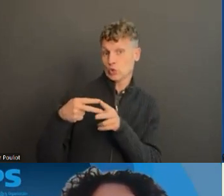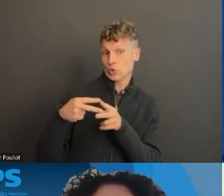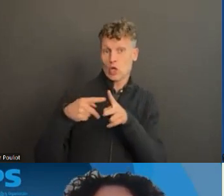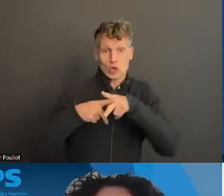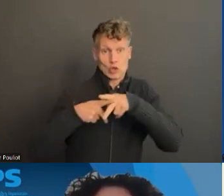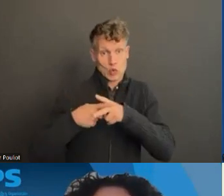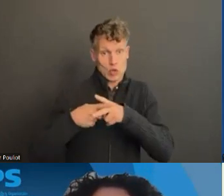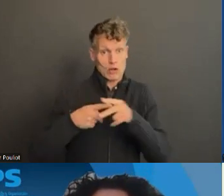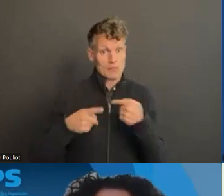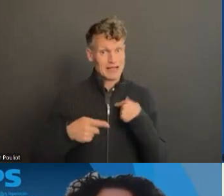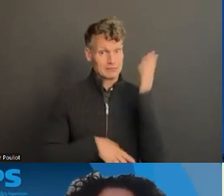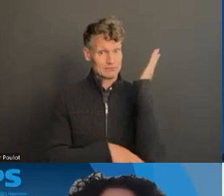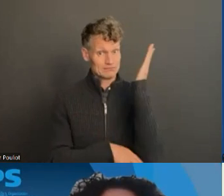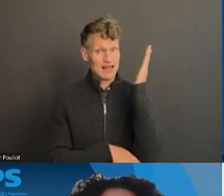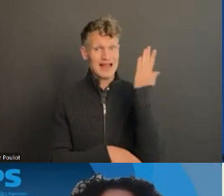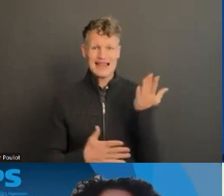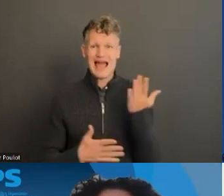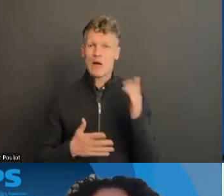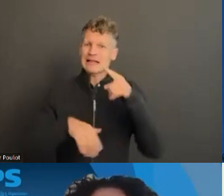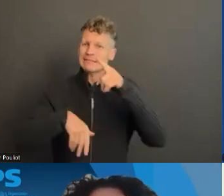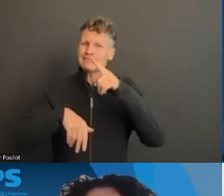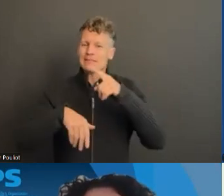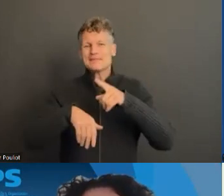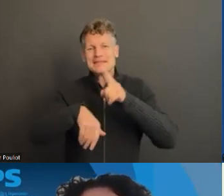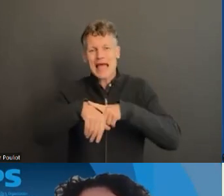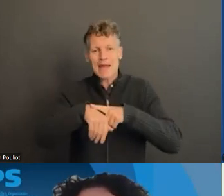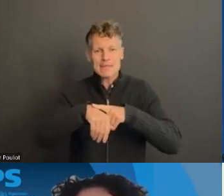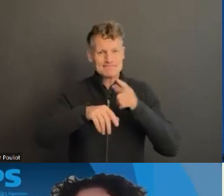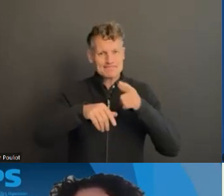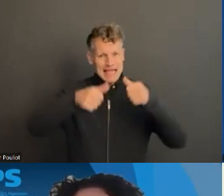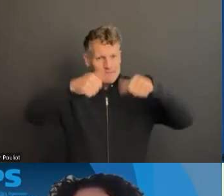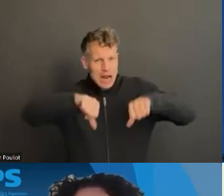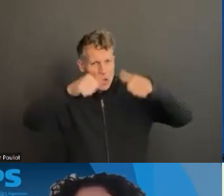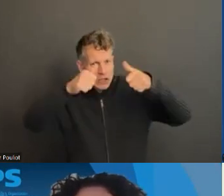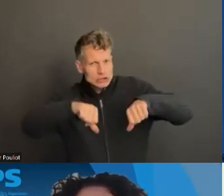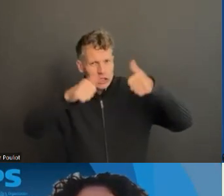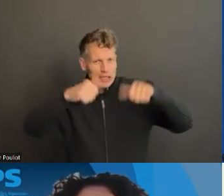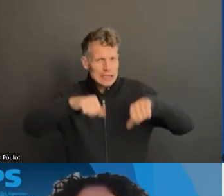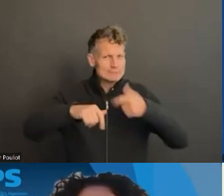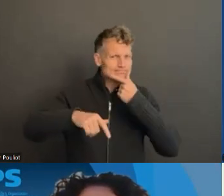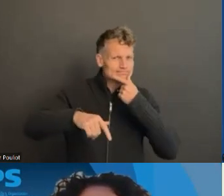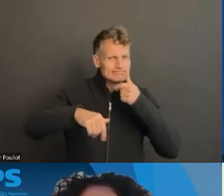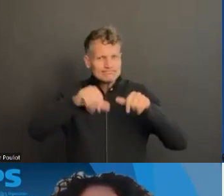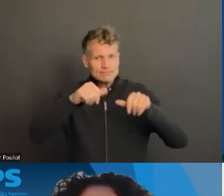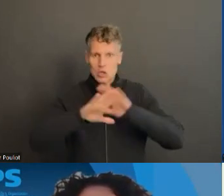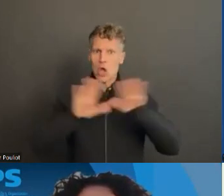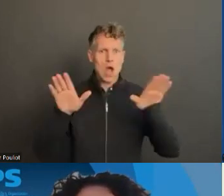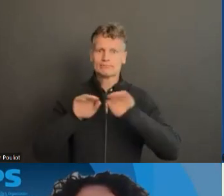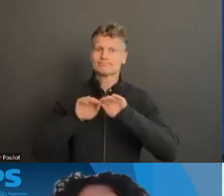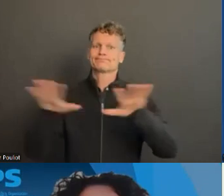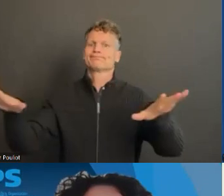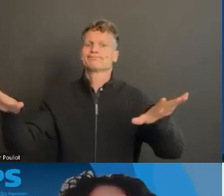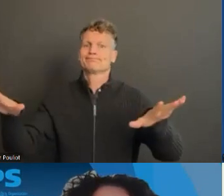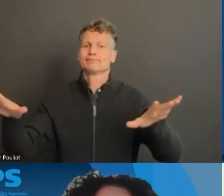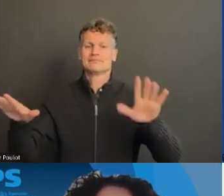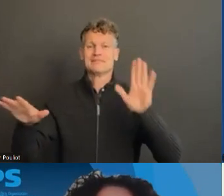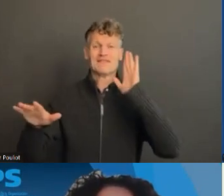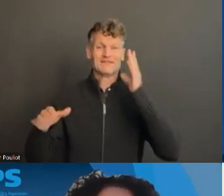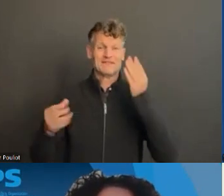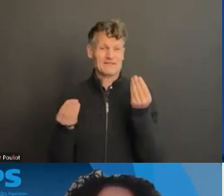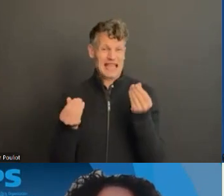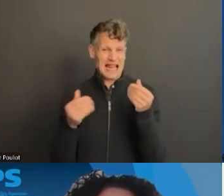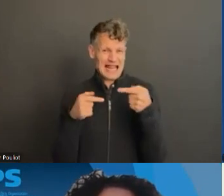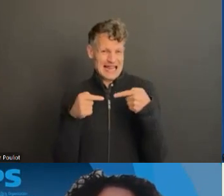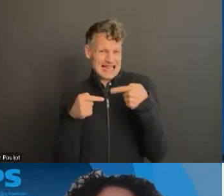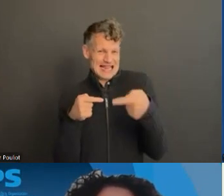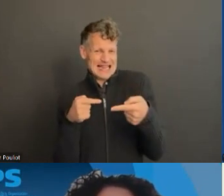año esté disponible, ¿cierto?, para el conjunto de los países. Estamos en un proceso de validación interna y también con algunos